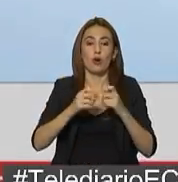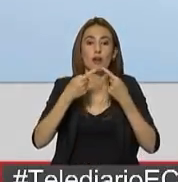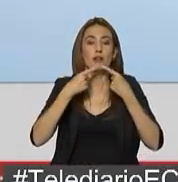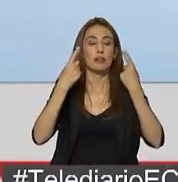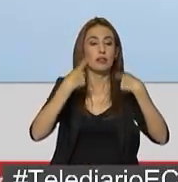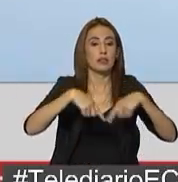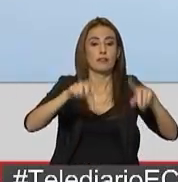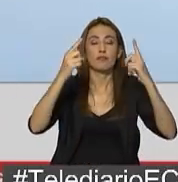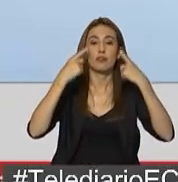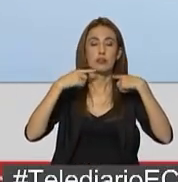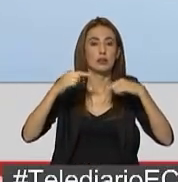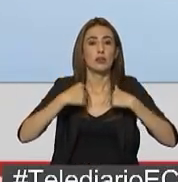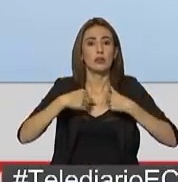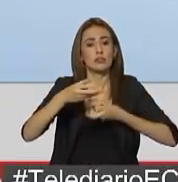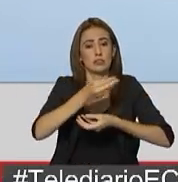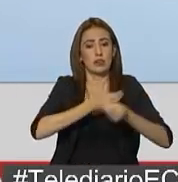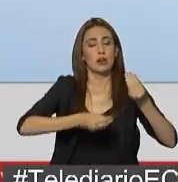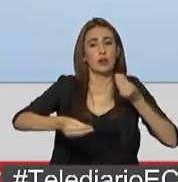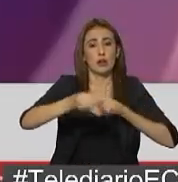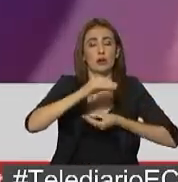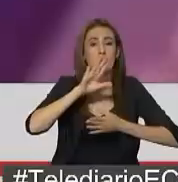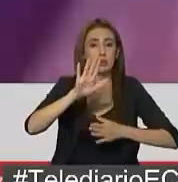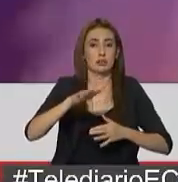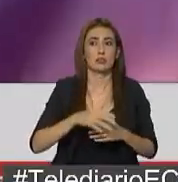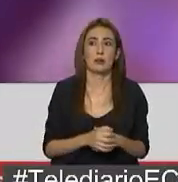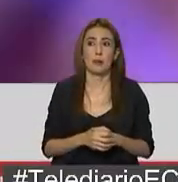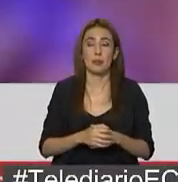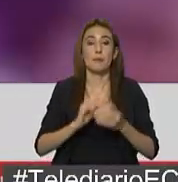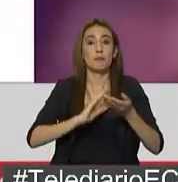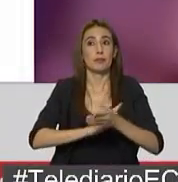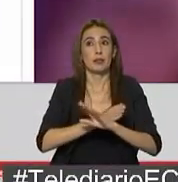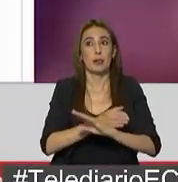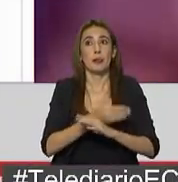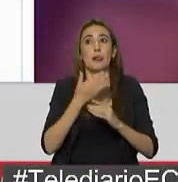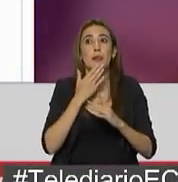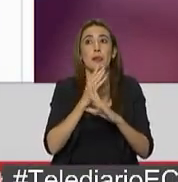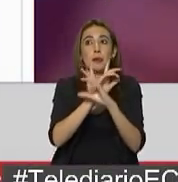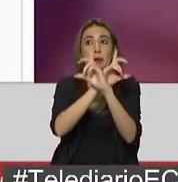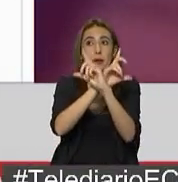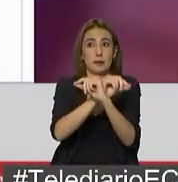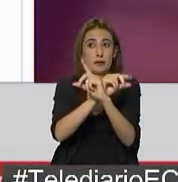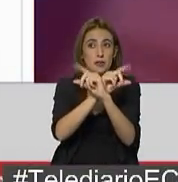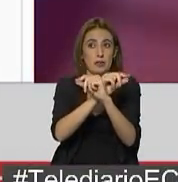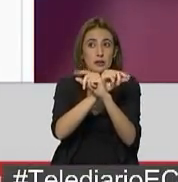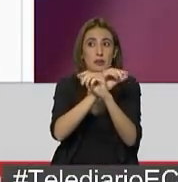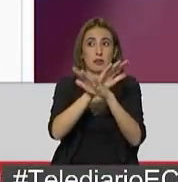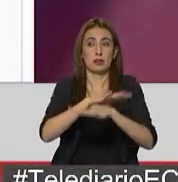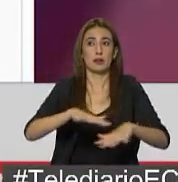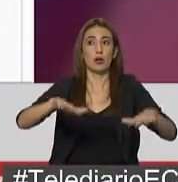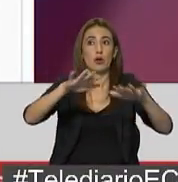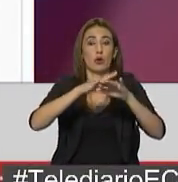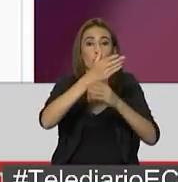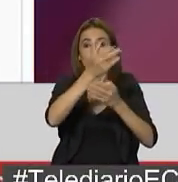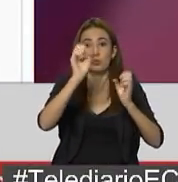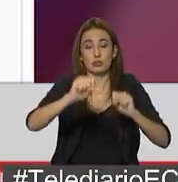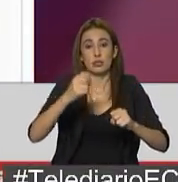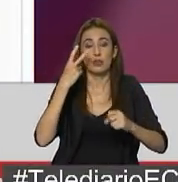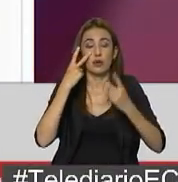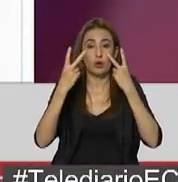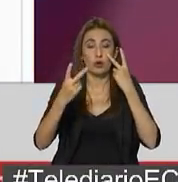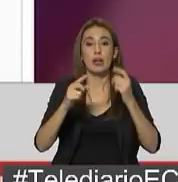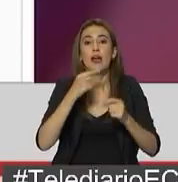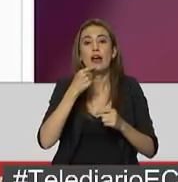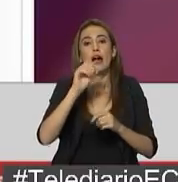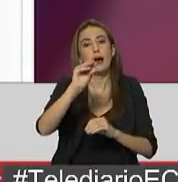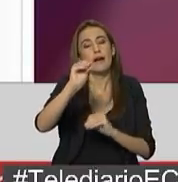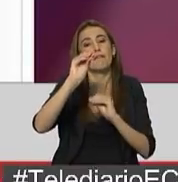porque eso es lo que se tenía que hacer. Posterior a ello, publicó en su cuenta de Twitter, si alguien conoce a Pablo Pazmiño